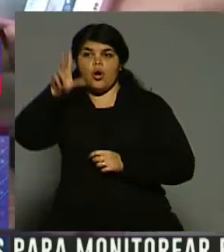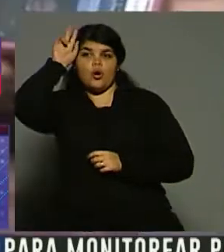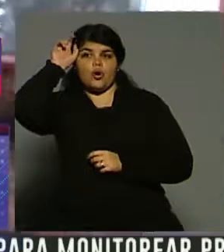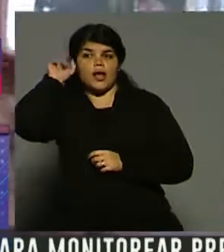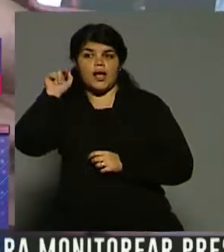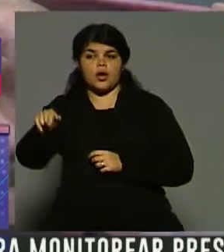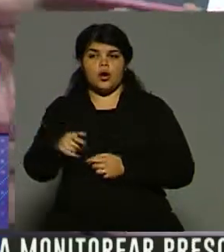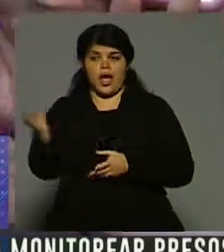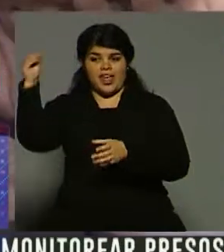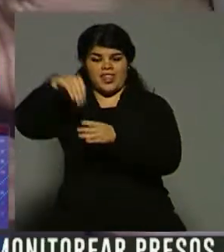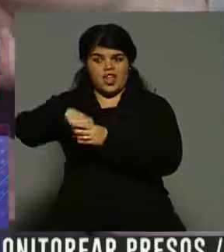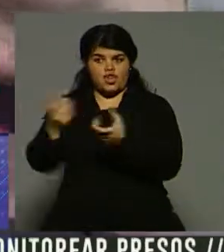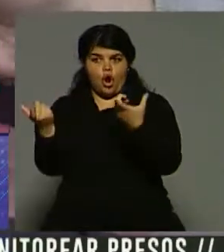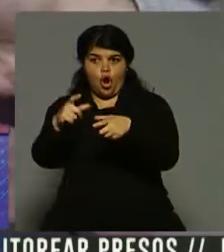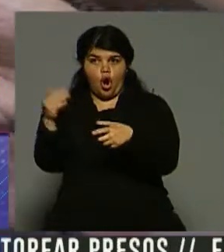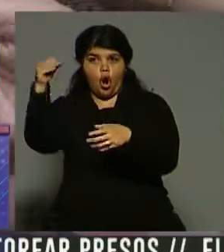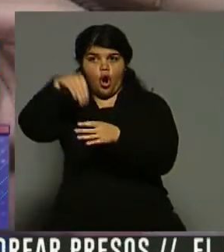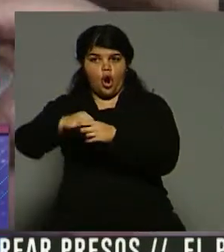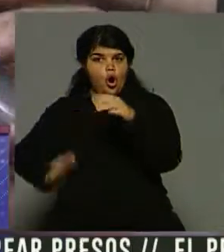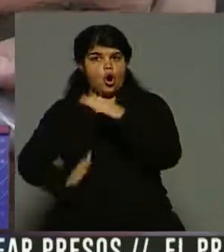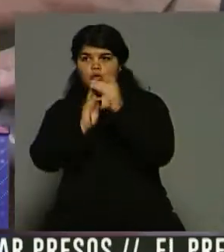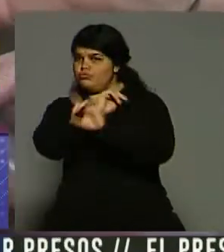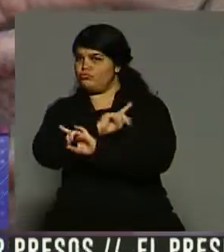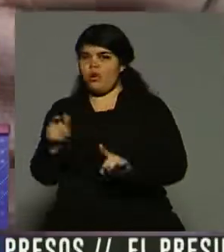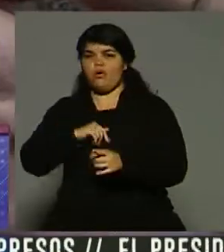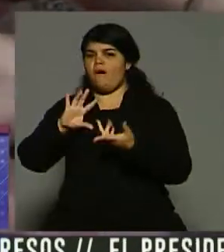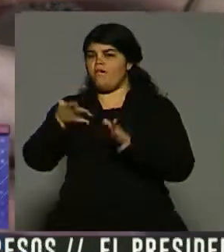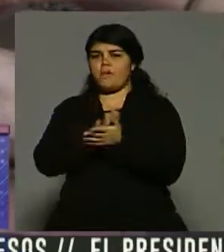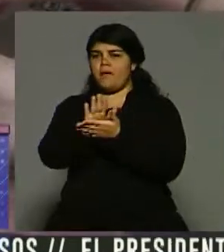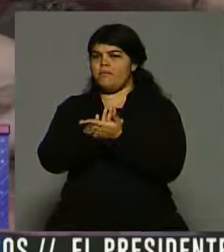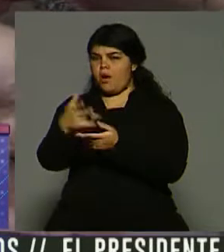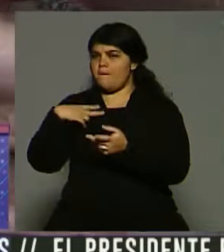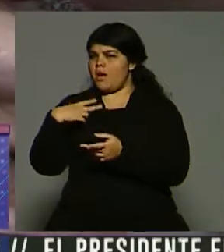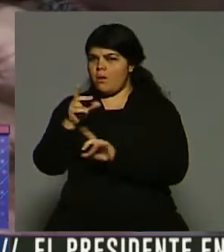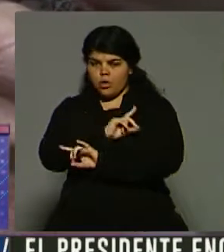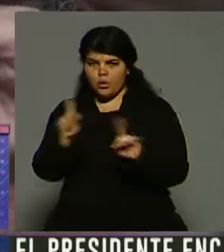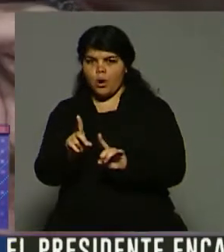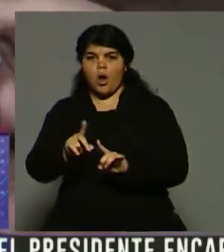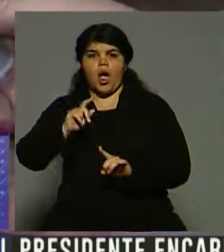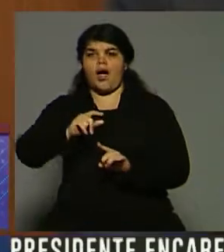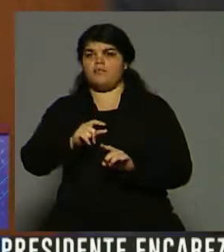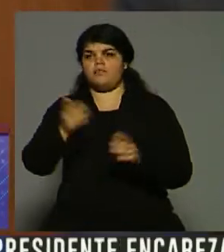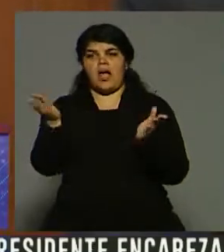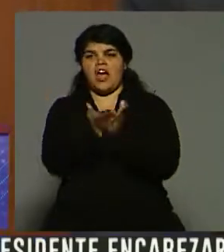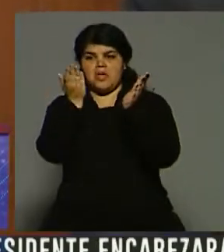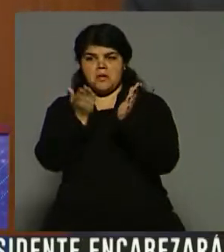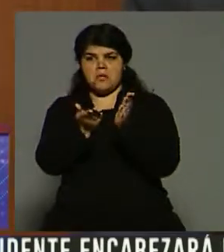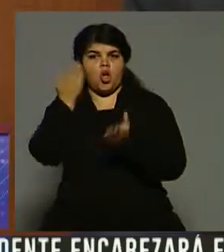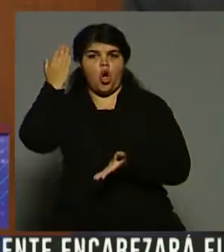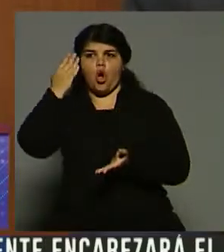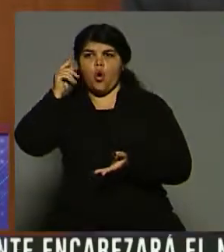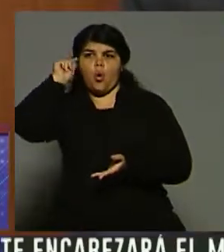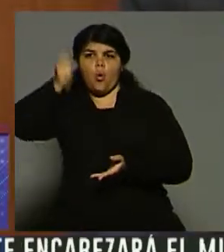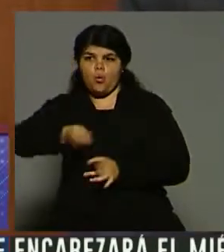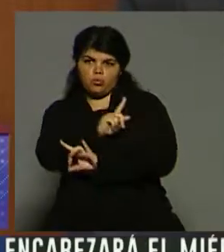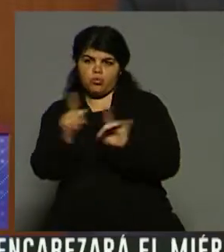sea miembro de la Corte. No es una impugnación en términos personales, ni académicos, ni jurídicos. Sencillamente es una decisión política y